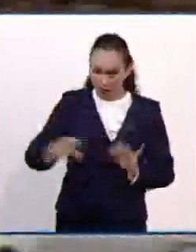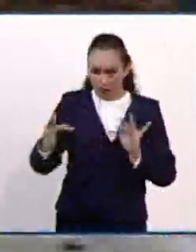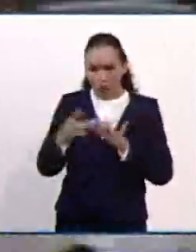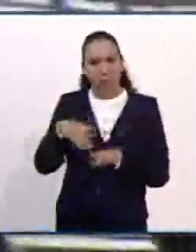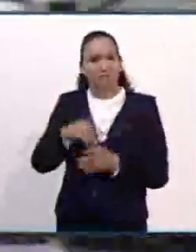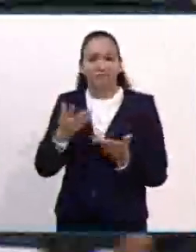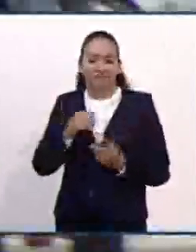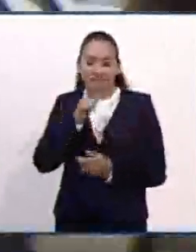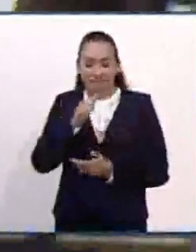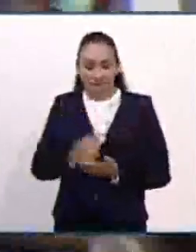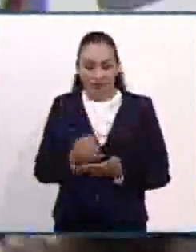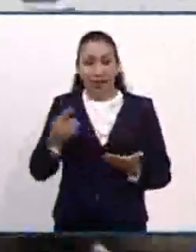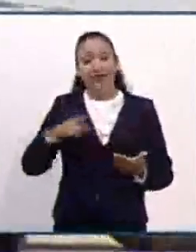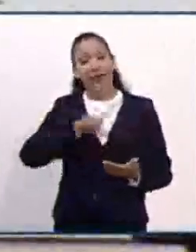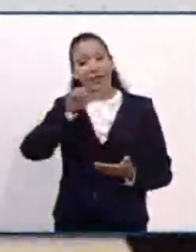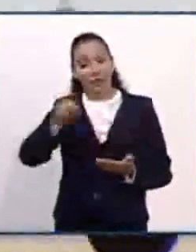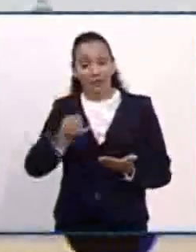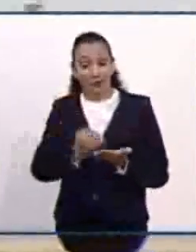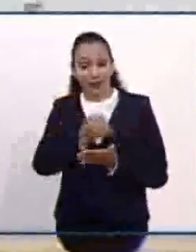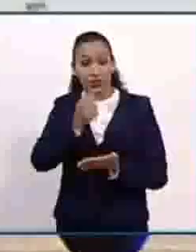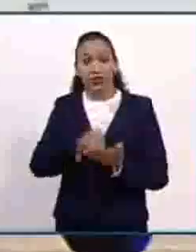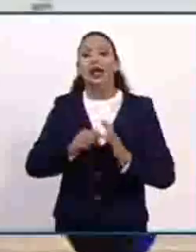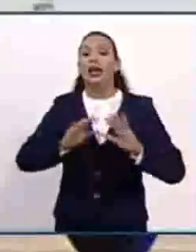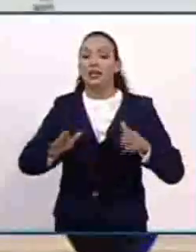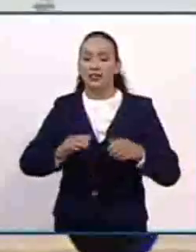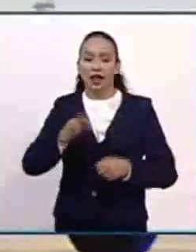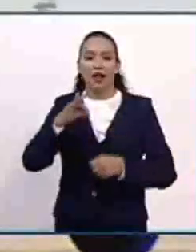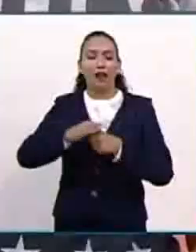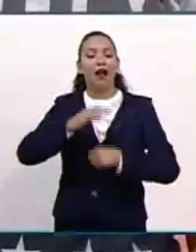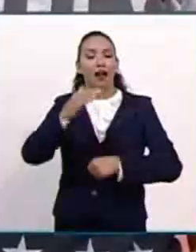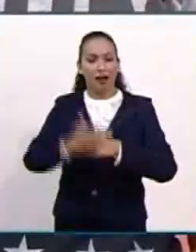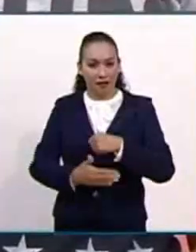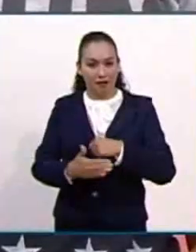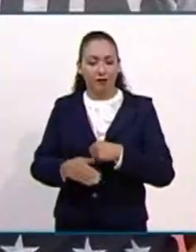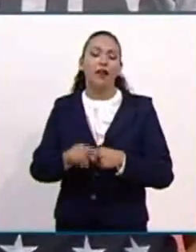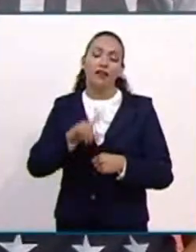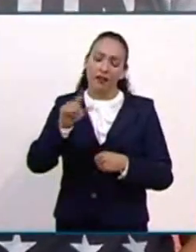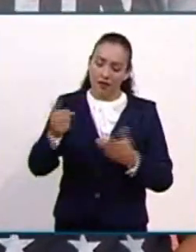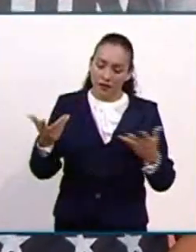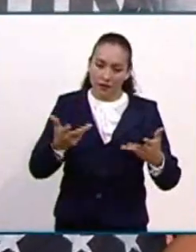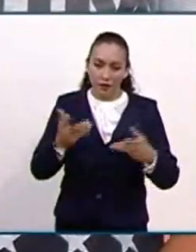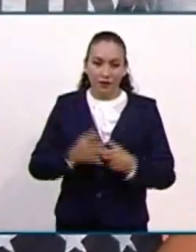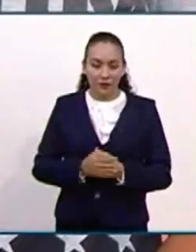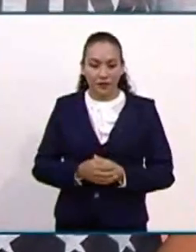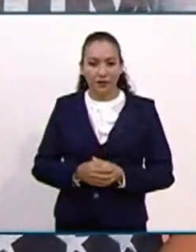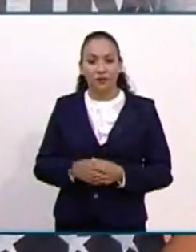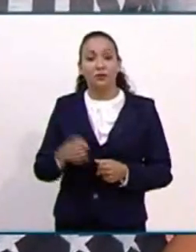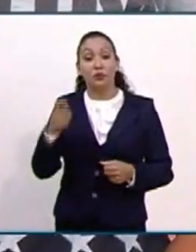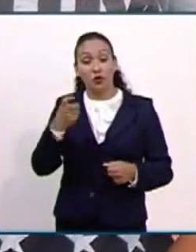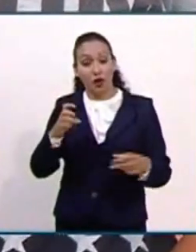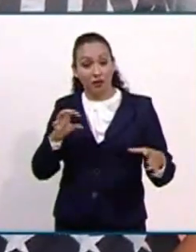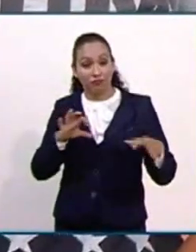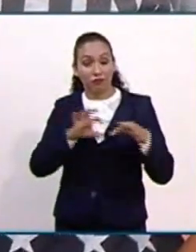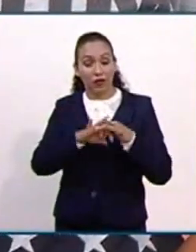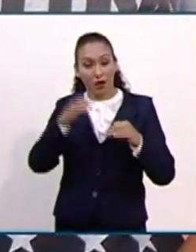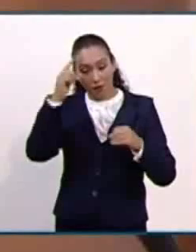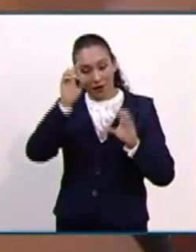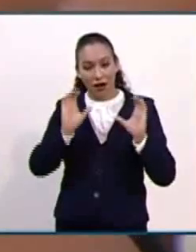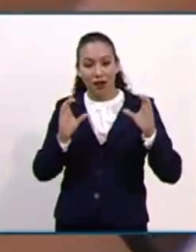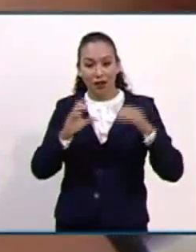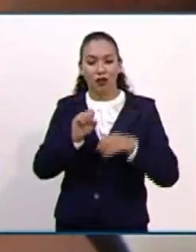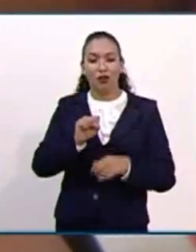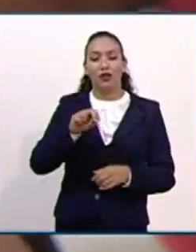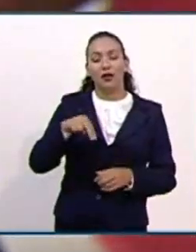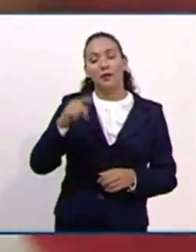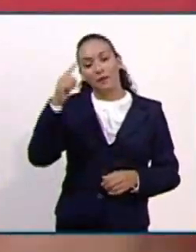sentencia surtirán una vez que concluya el proceso electoral que se encuentra en marcha, por lo que se vinculó al Congreso para que lleve a cabo